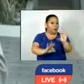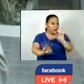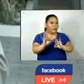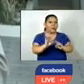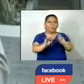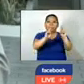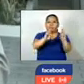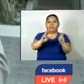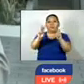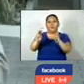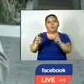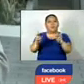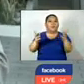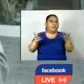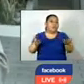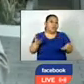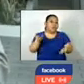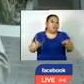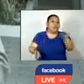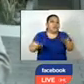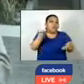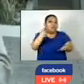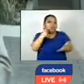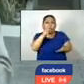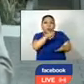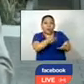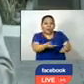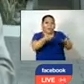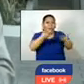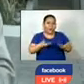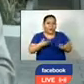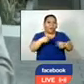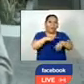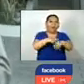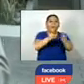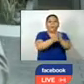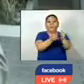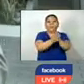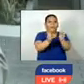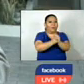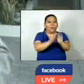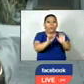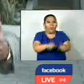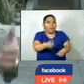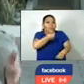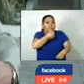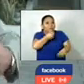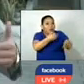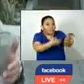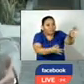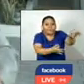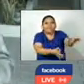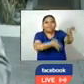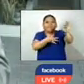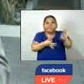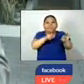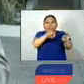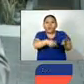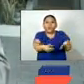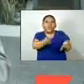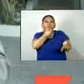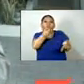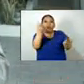en los cuales no es que no hayan querido colaborar, sino que han tenido problemas para obtener la información, tratándose de información